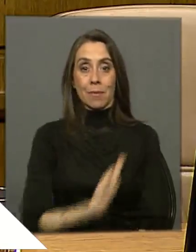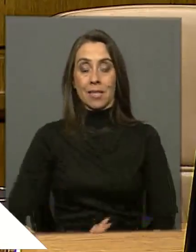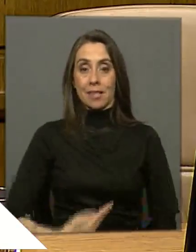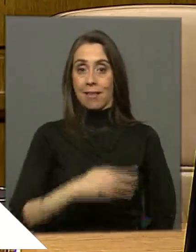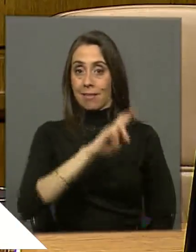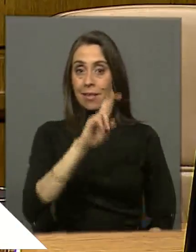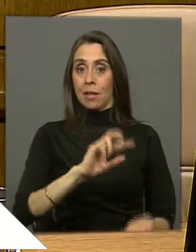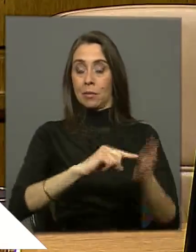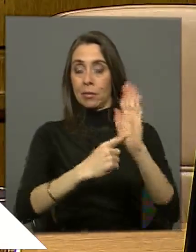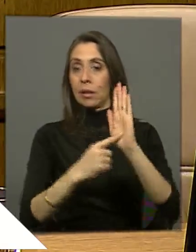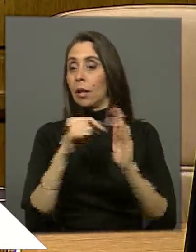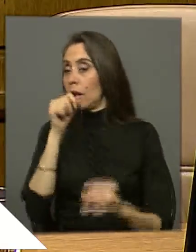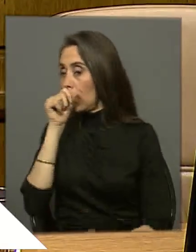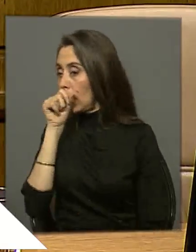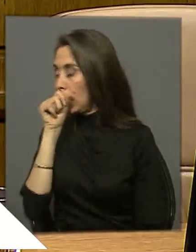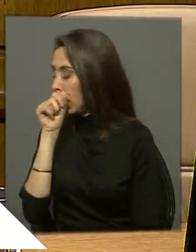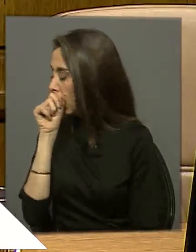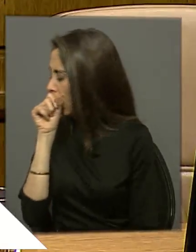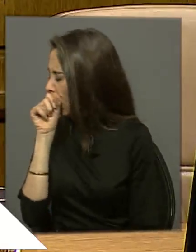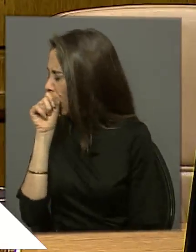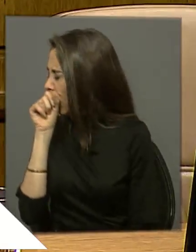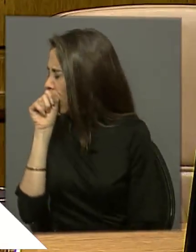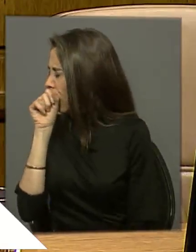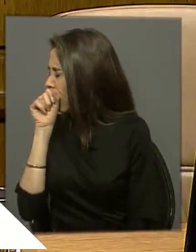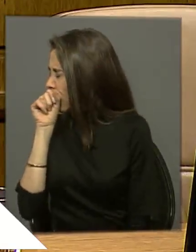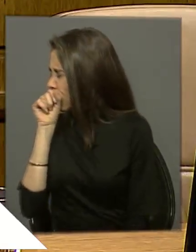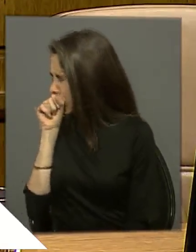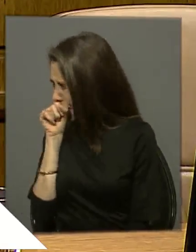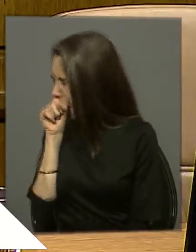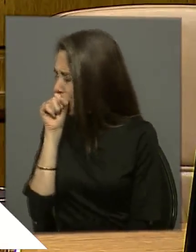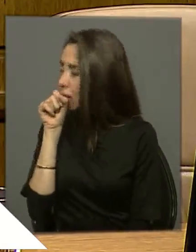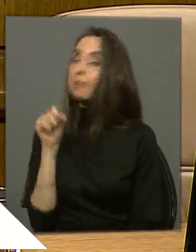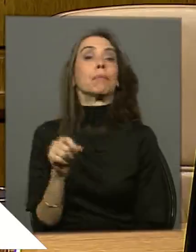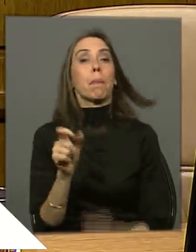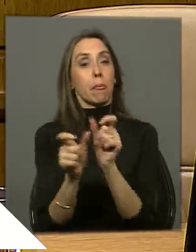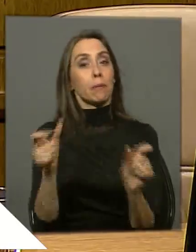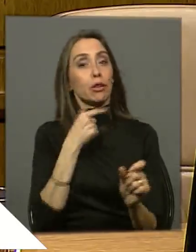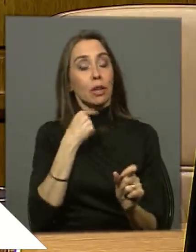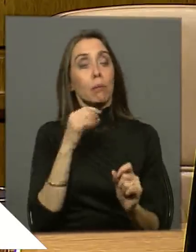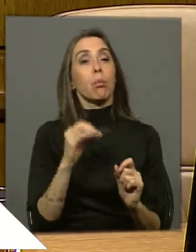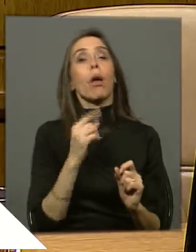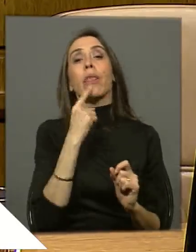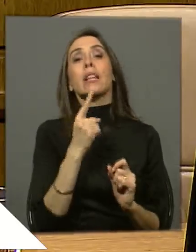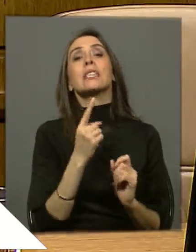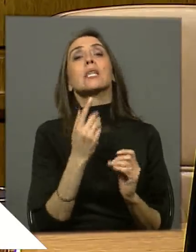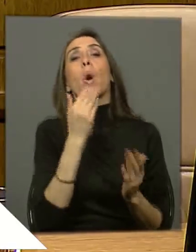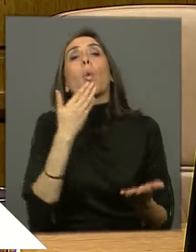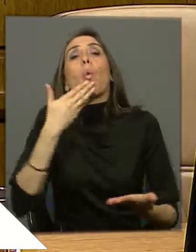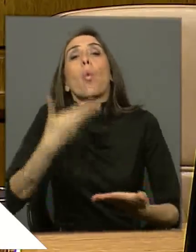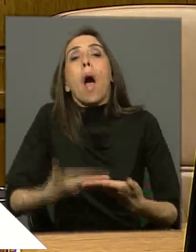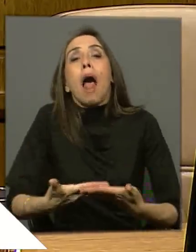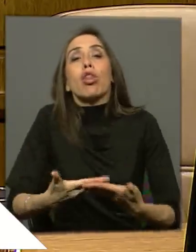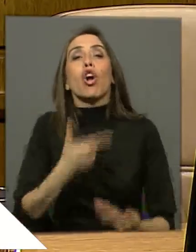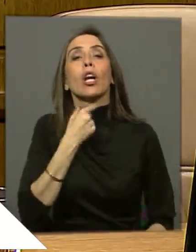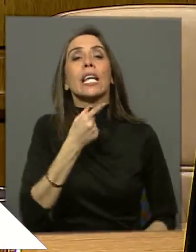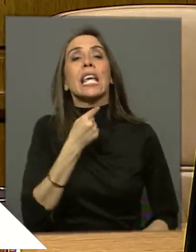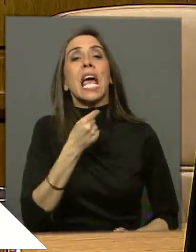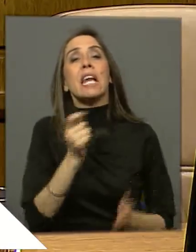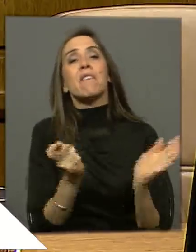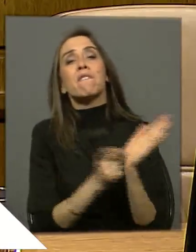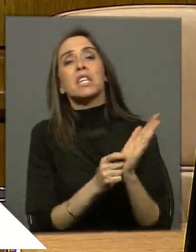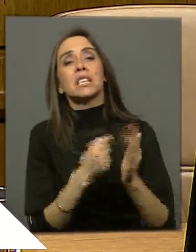que quieran pueden programar en qué momento desean irse.